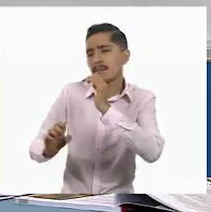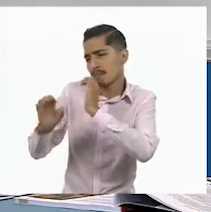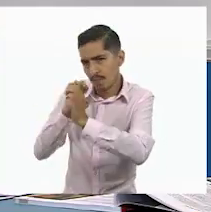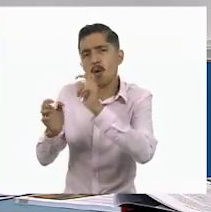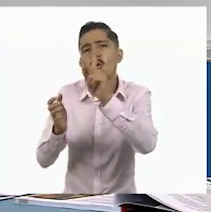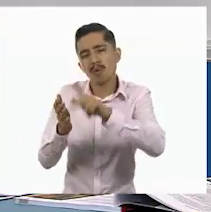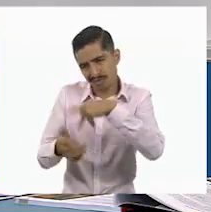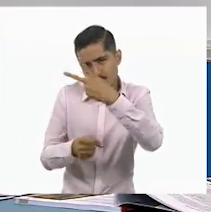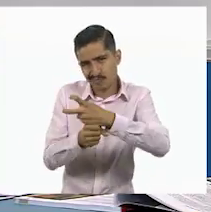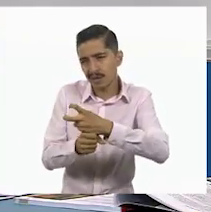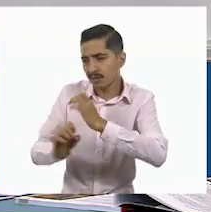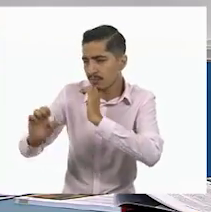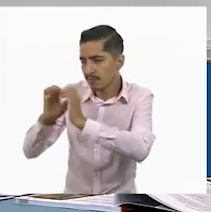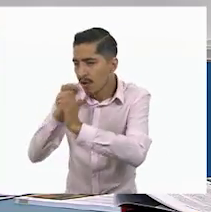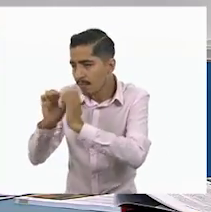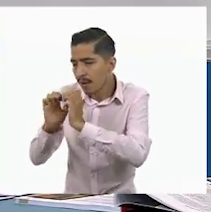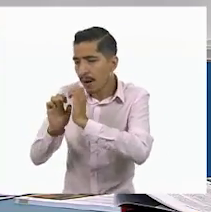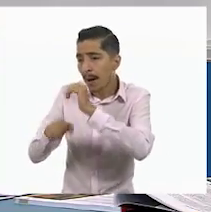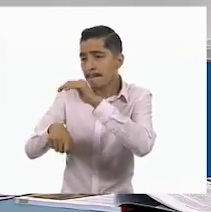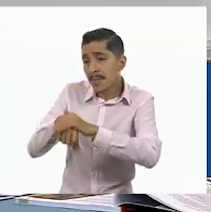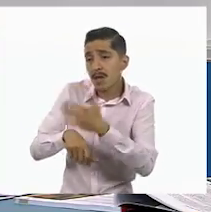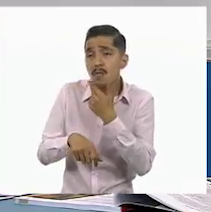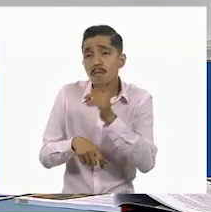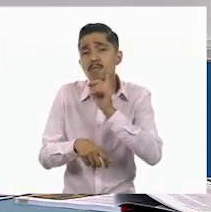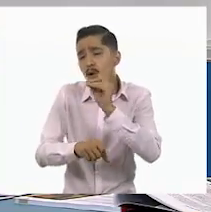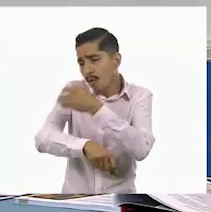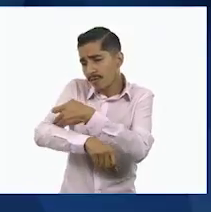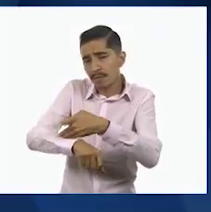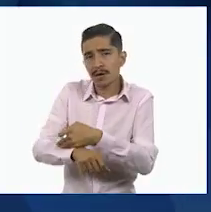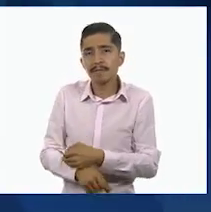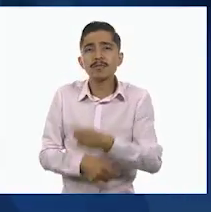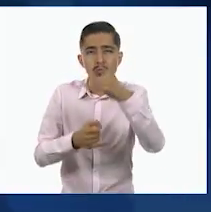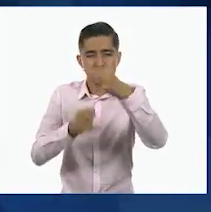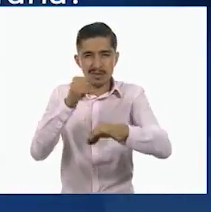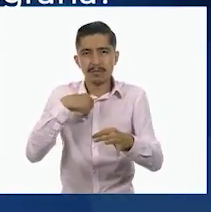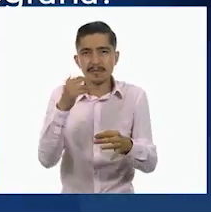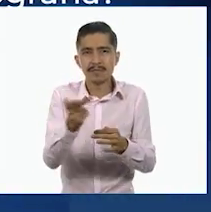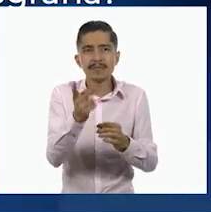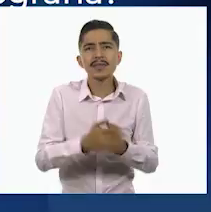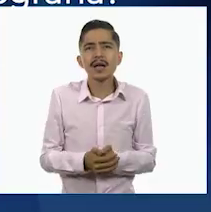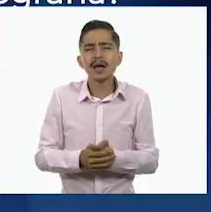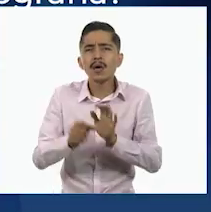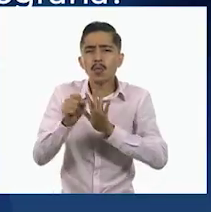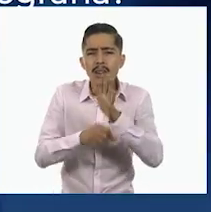tu amigo o amiga en qué momento, con tu familiar. Y finalmente